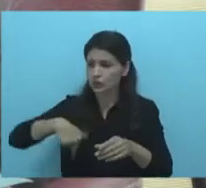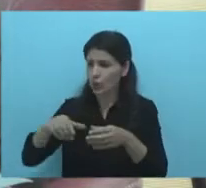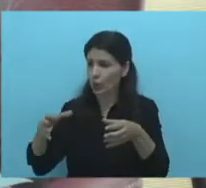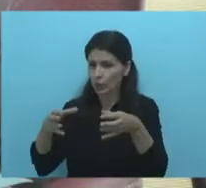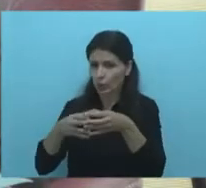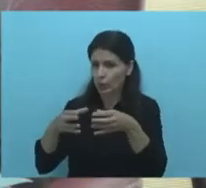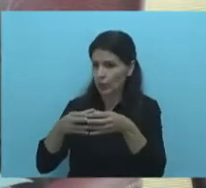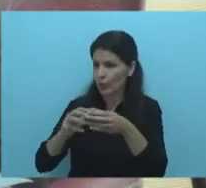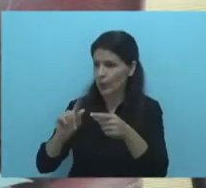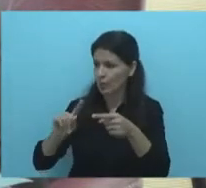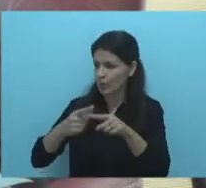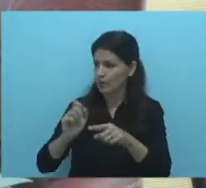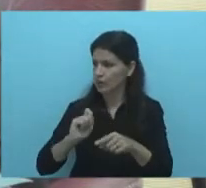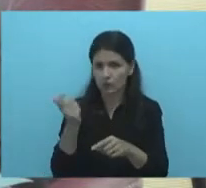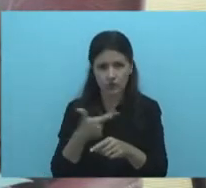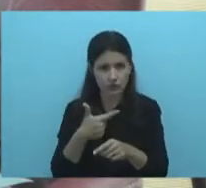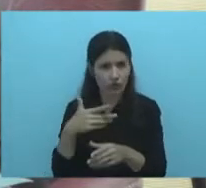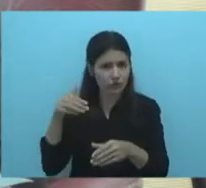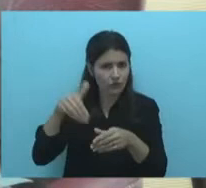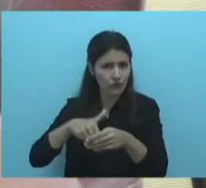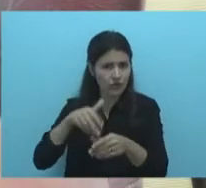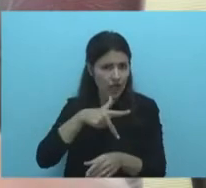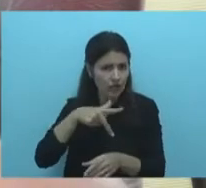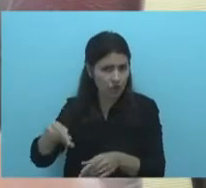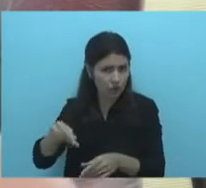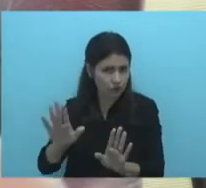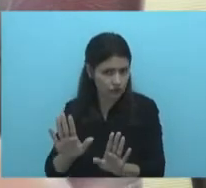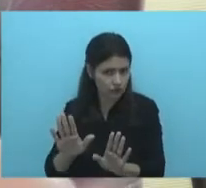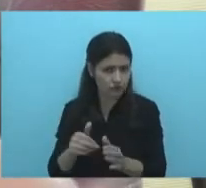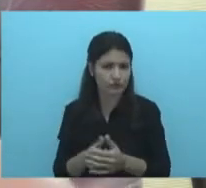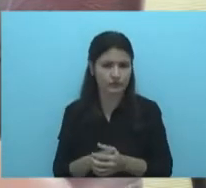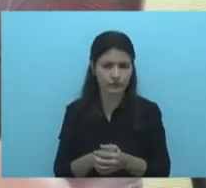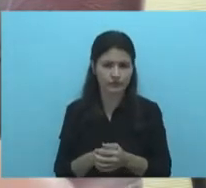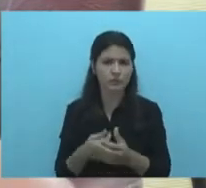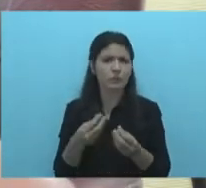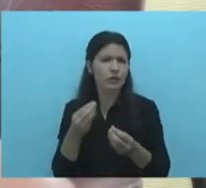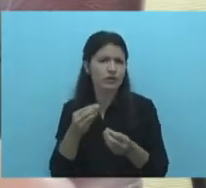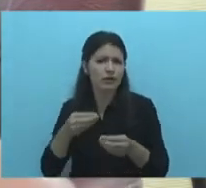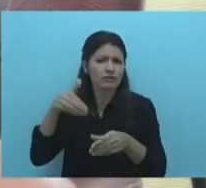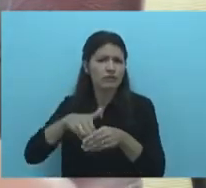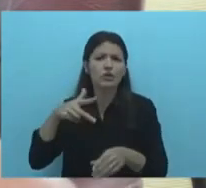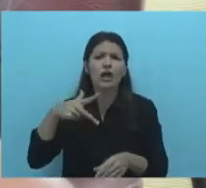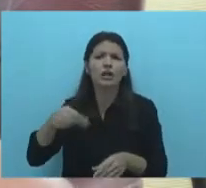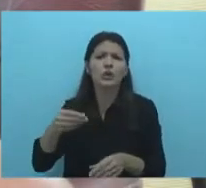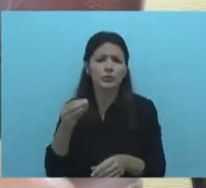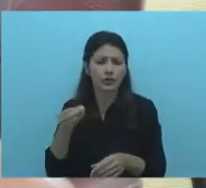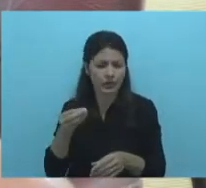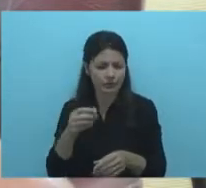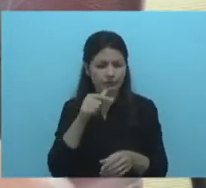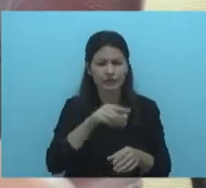ser con el acompañamiento del bloque Vida y Familia, pero por los motivos que voy a decir ahora. Si este